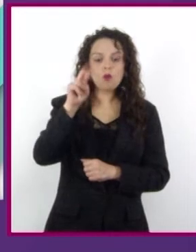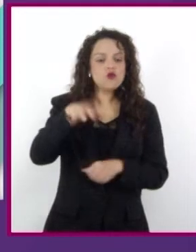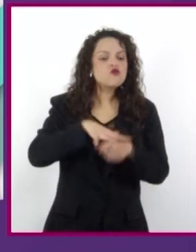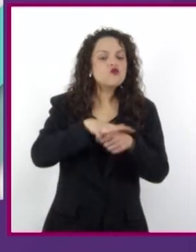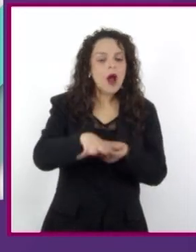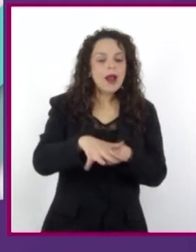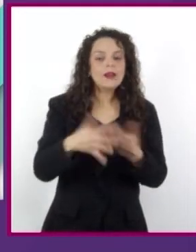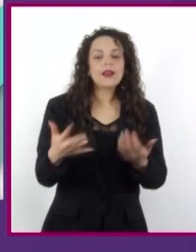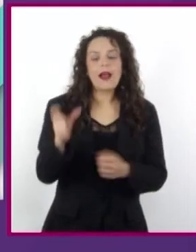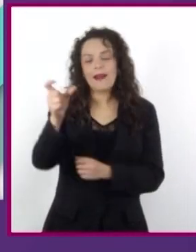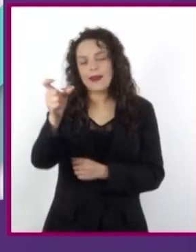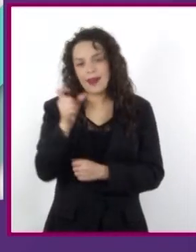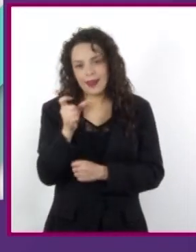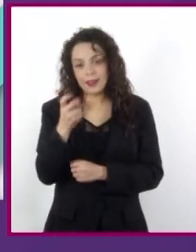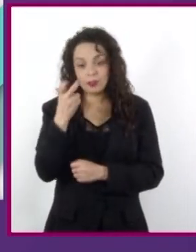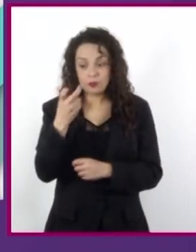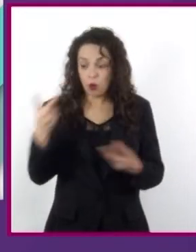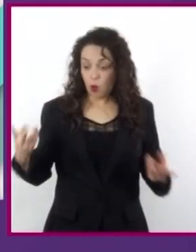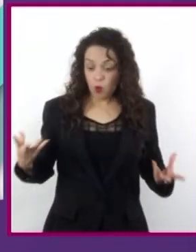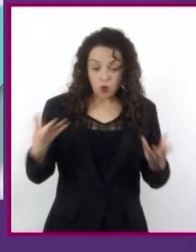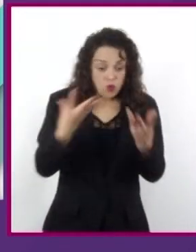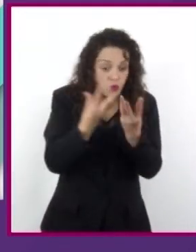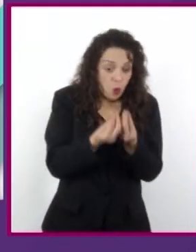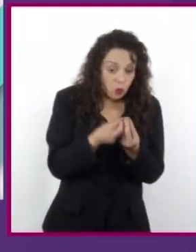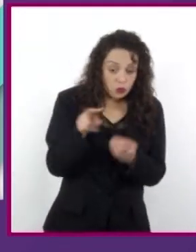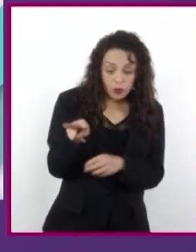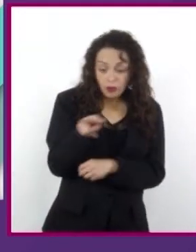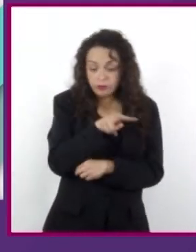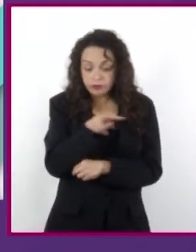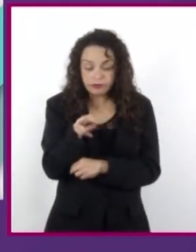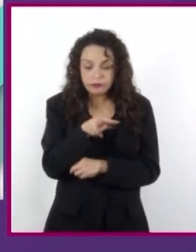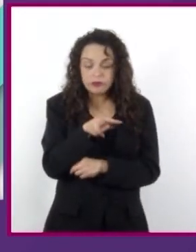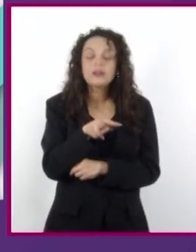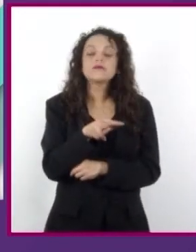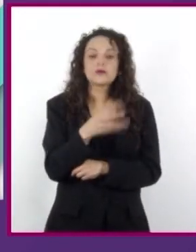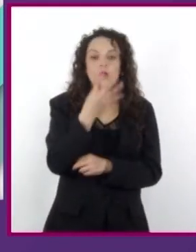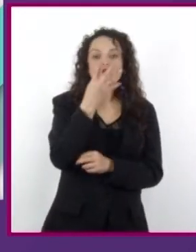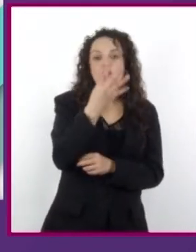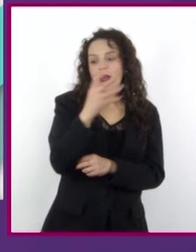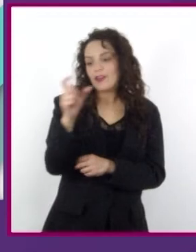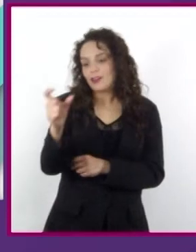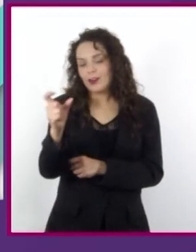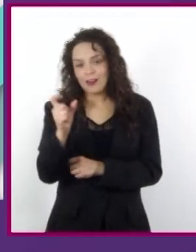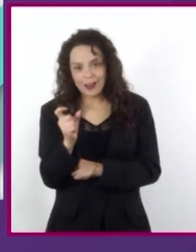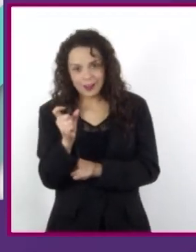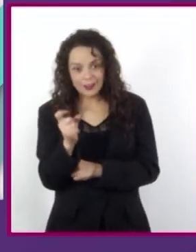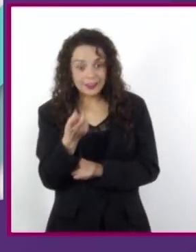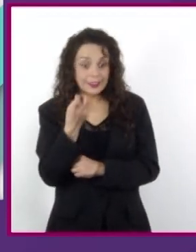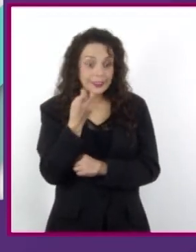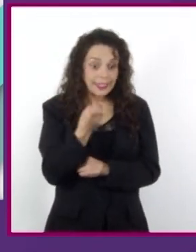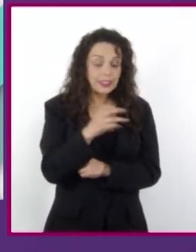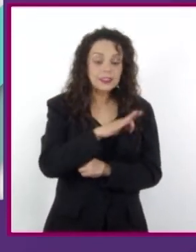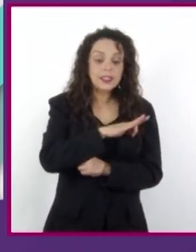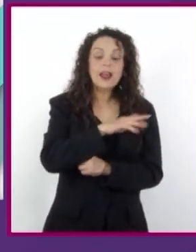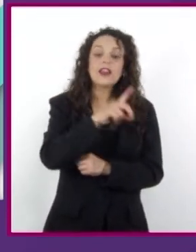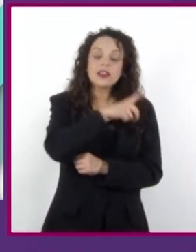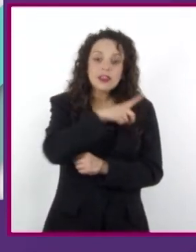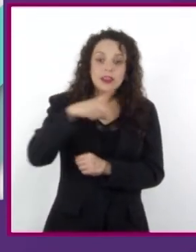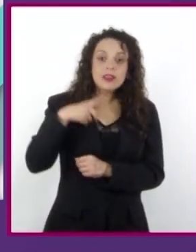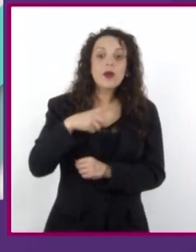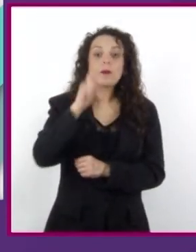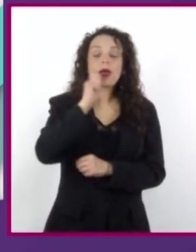Por lo tanto, al juntar ambos es 4x, el cual se debe